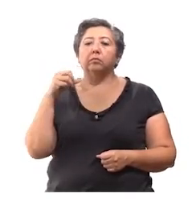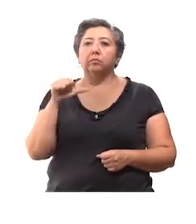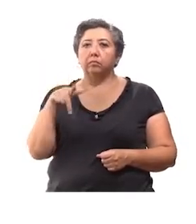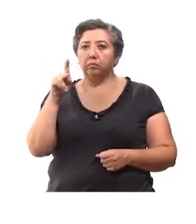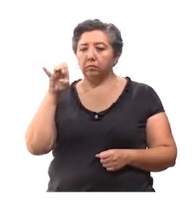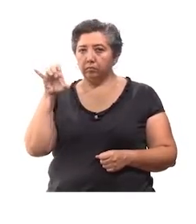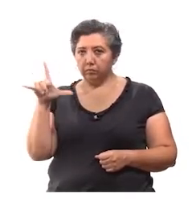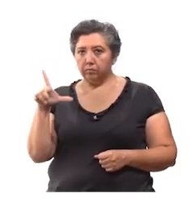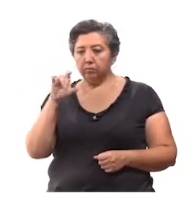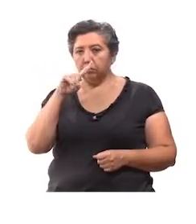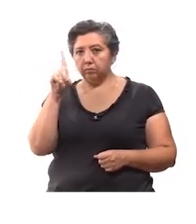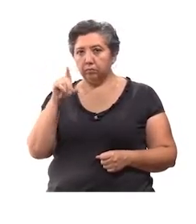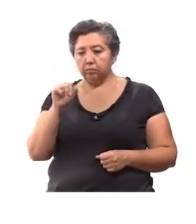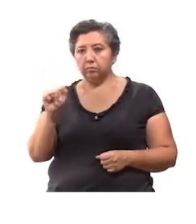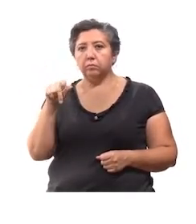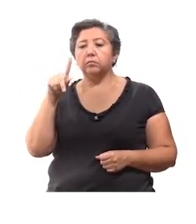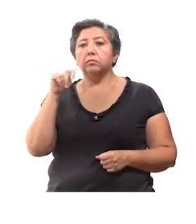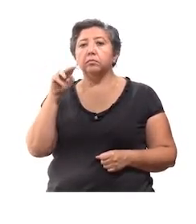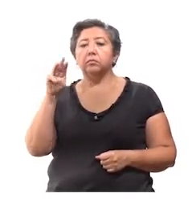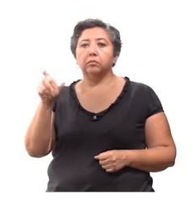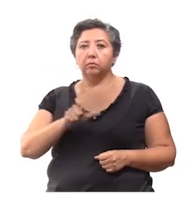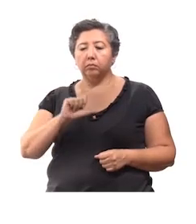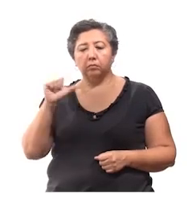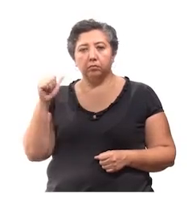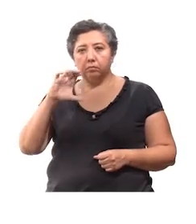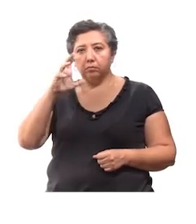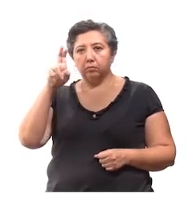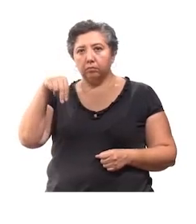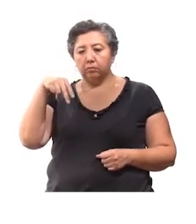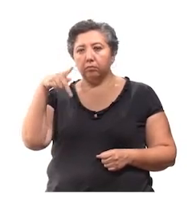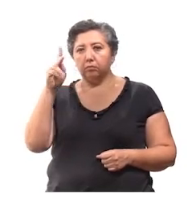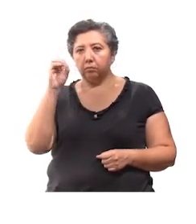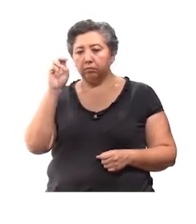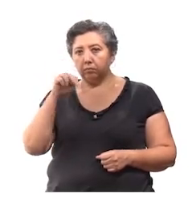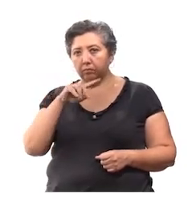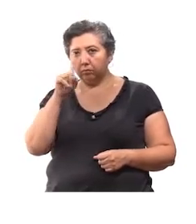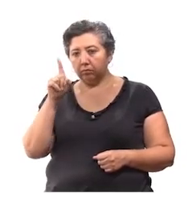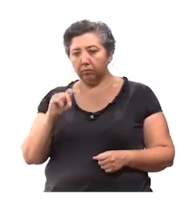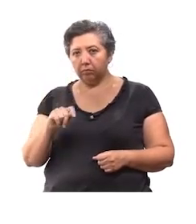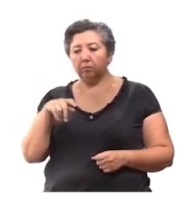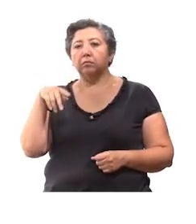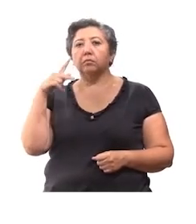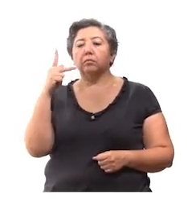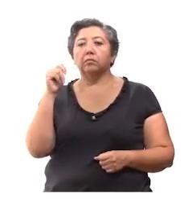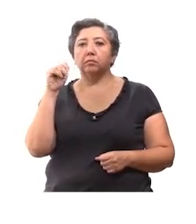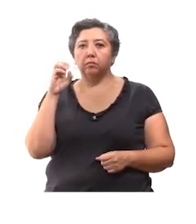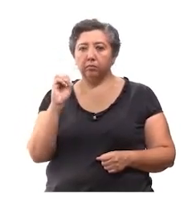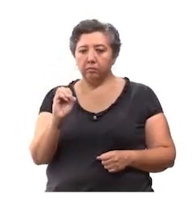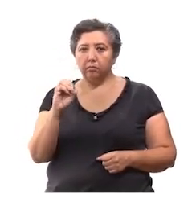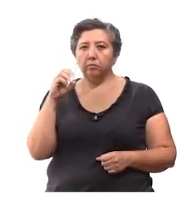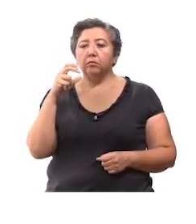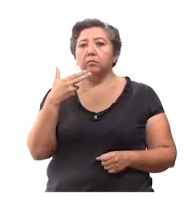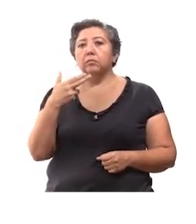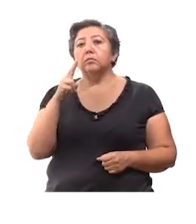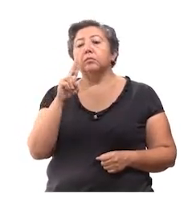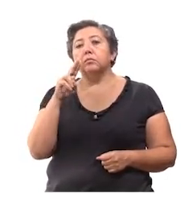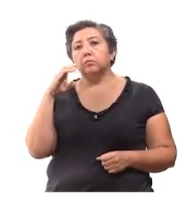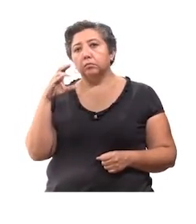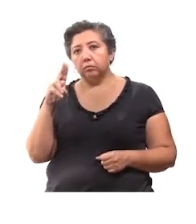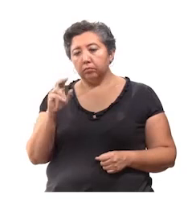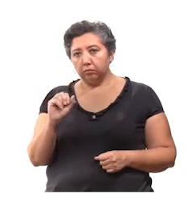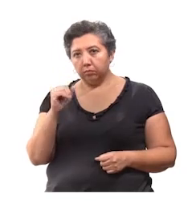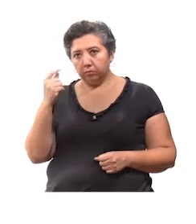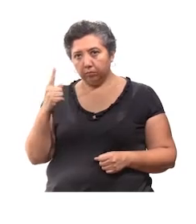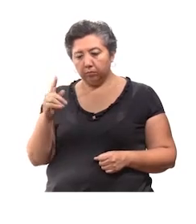en Concal, Citas y Temash, 1 en Chancom, Chichimilá, Tzán, Peto, Sutzal, Tixpehual, Ucú,